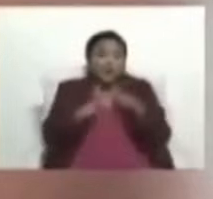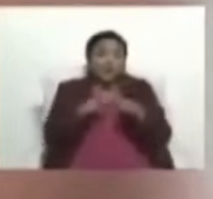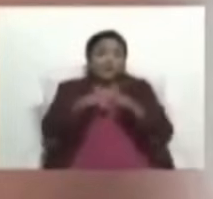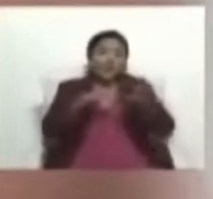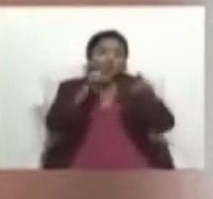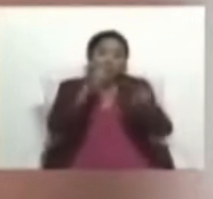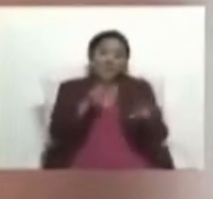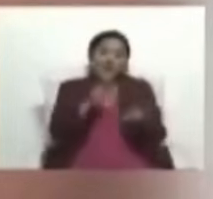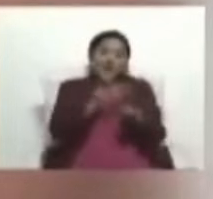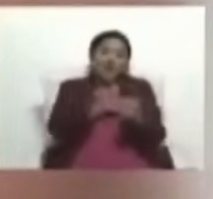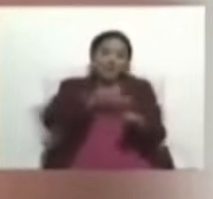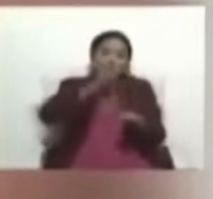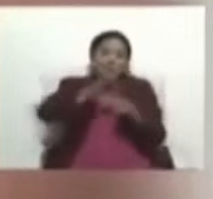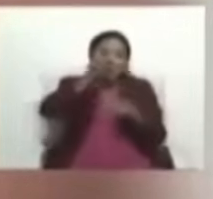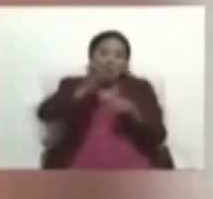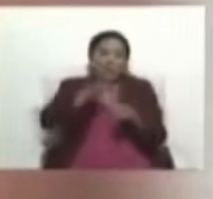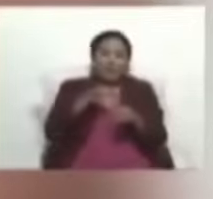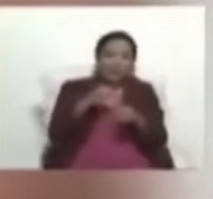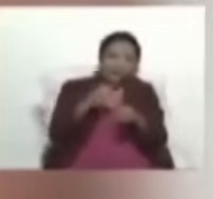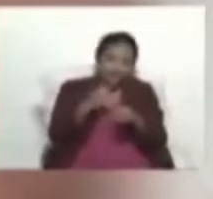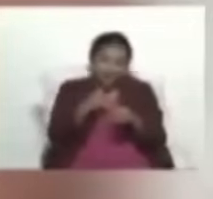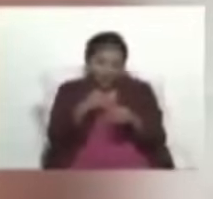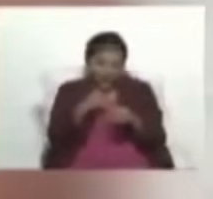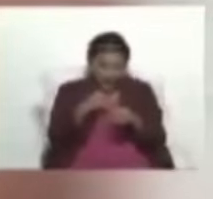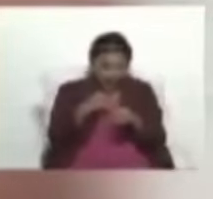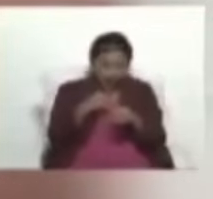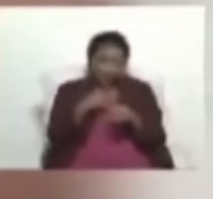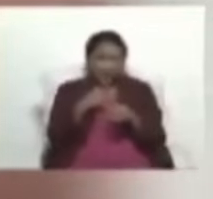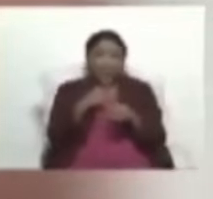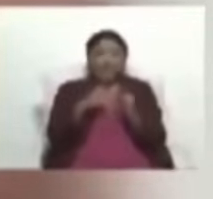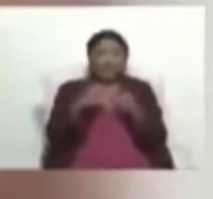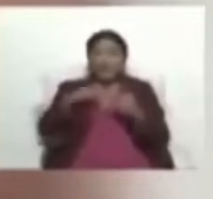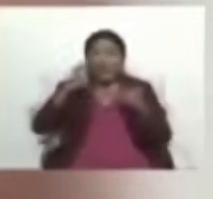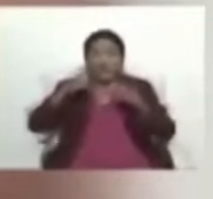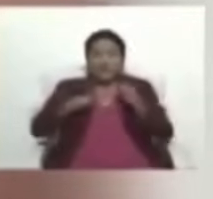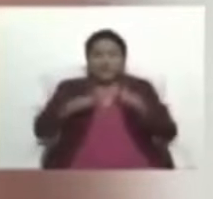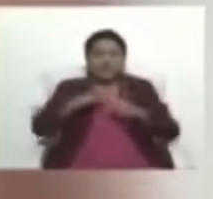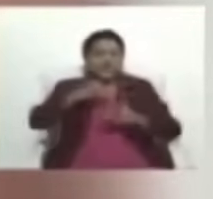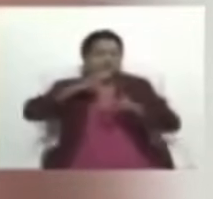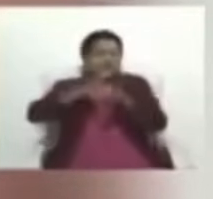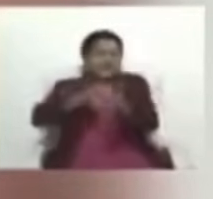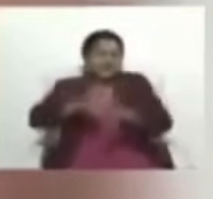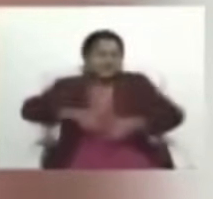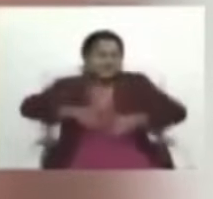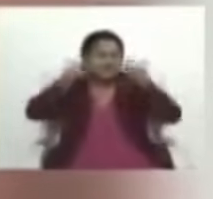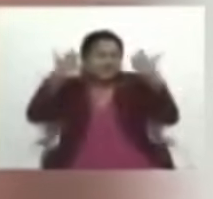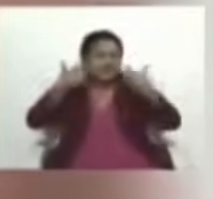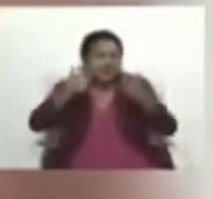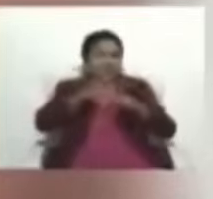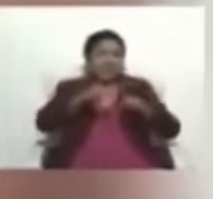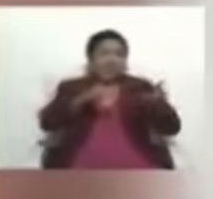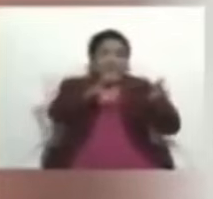también somnoliento. Yo le explico que fue un ataque de ira, que no me pude controlar y él cae en el